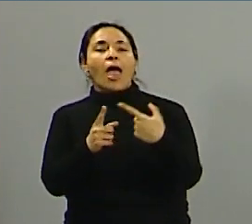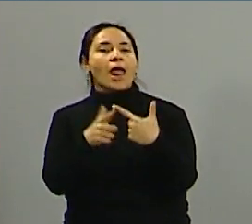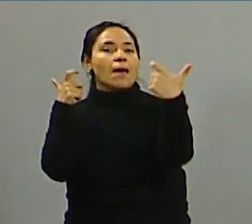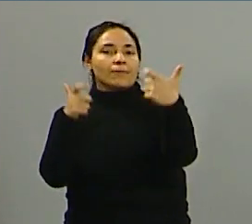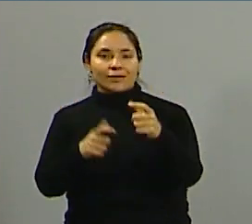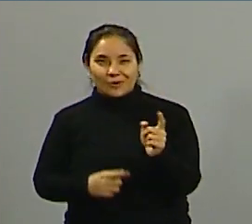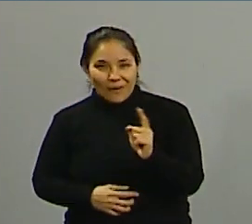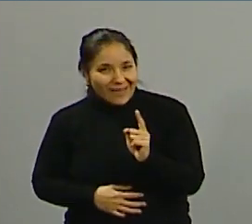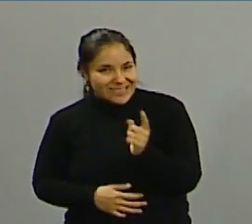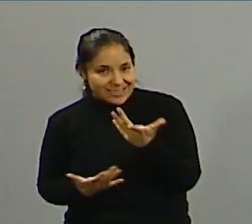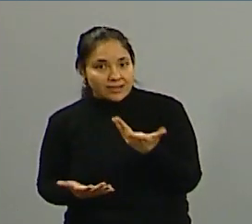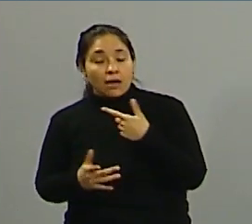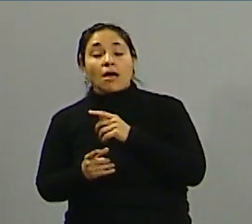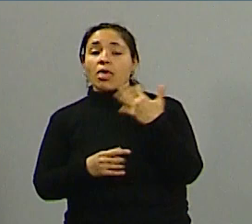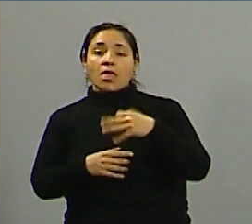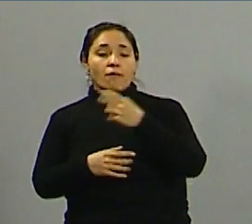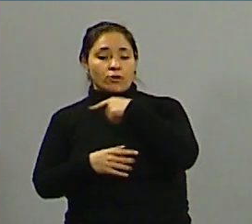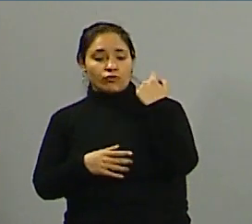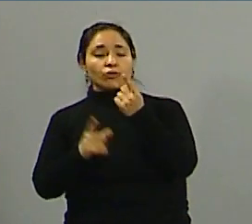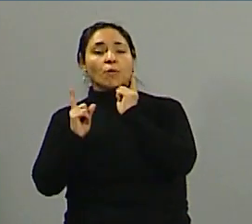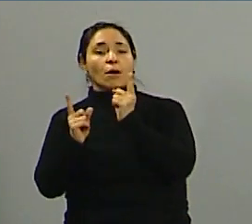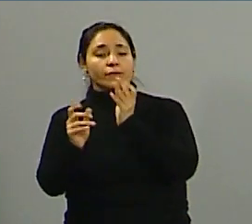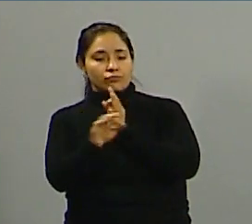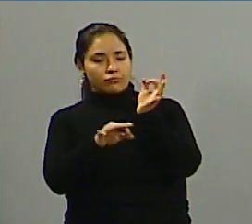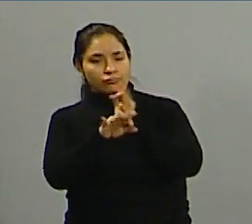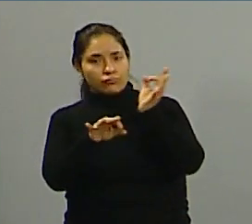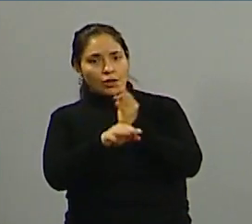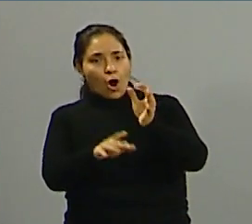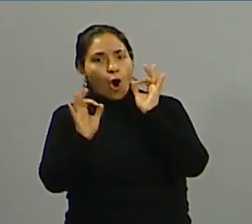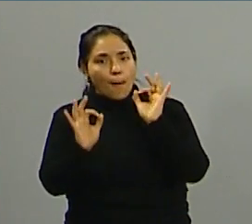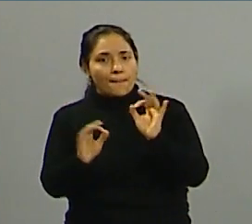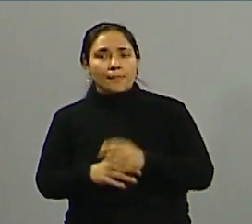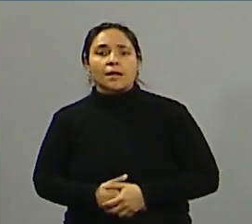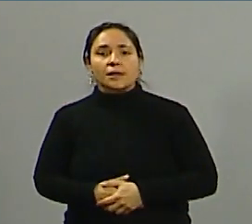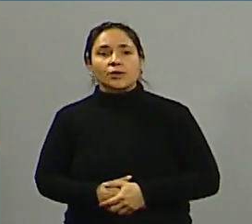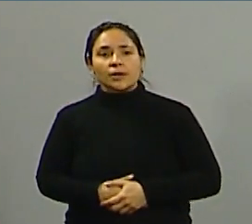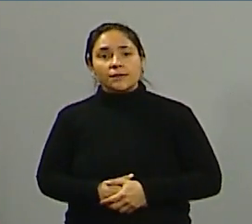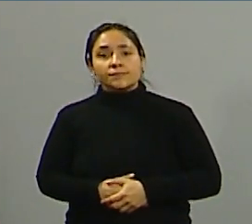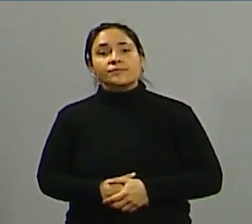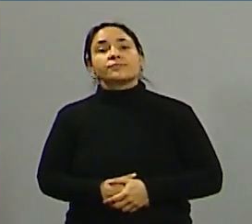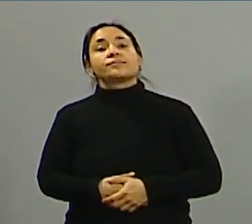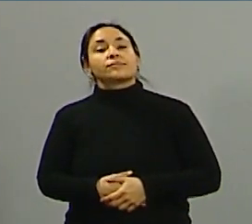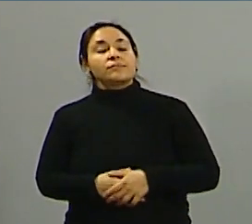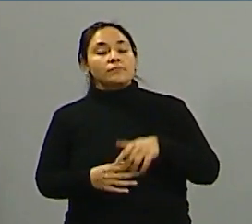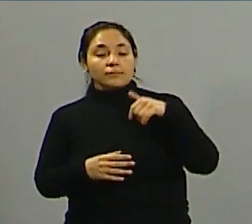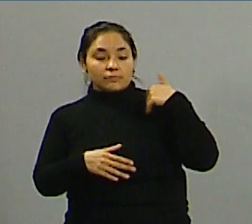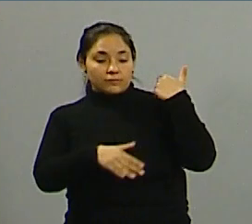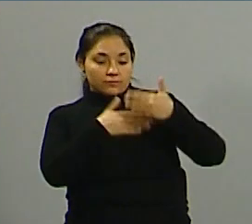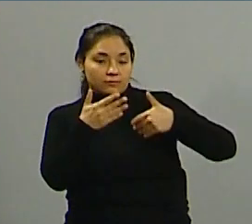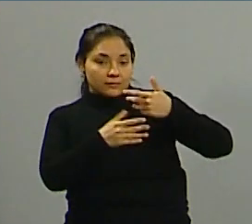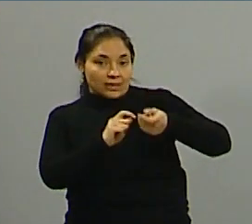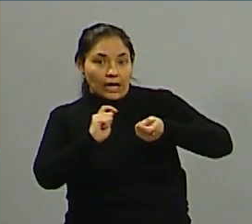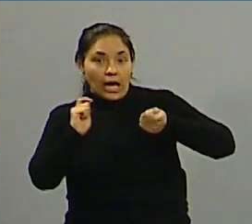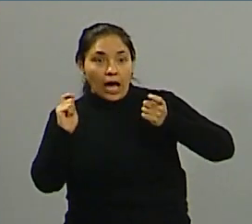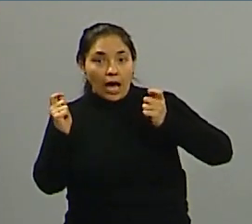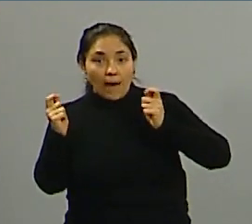cosas que nosotros en la educación hoy en día tenemos que fomentar. Y creo que si bien empieza a haber un cambio, estamos